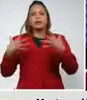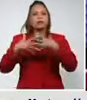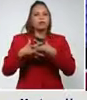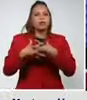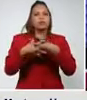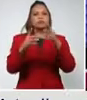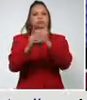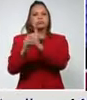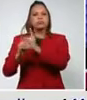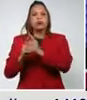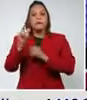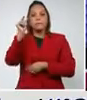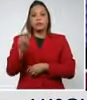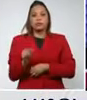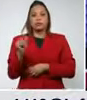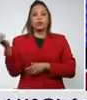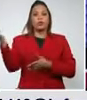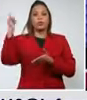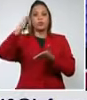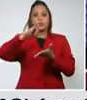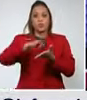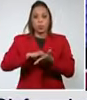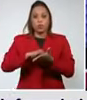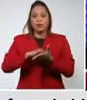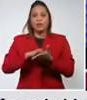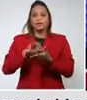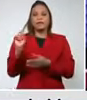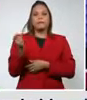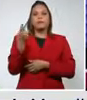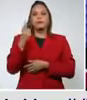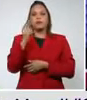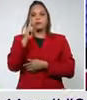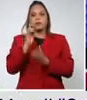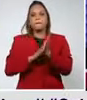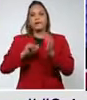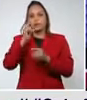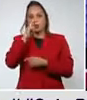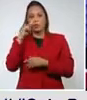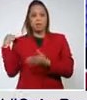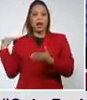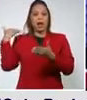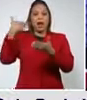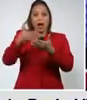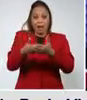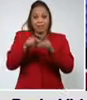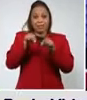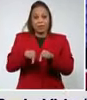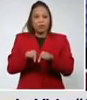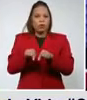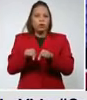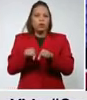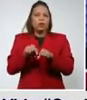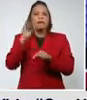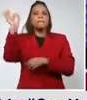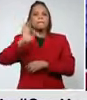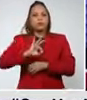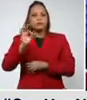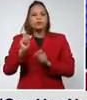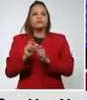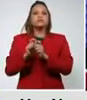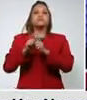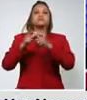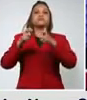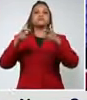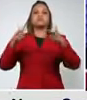con viajeros internacionales del 1 de noviembre a la fecha, pues este por ciento se incrementa.